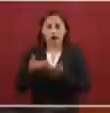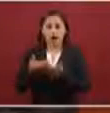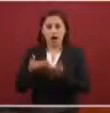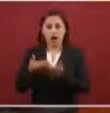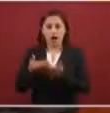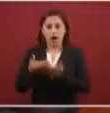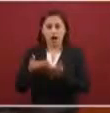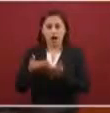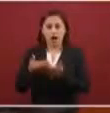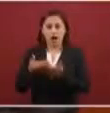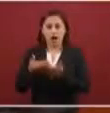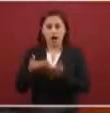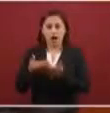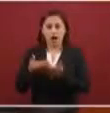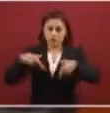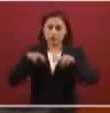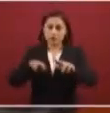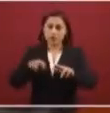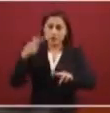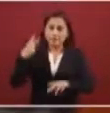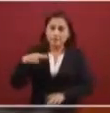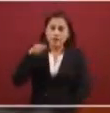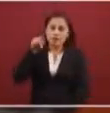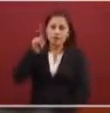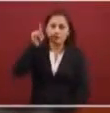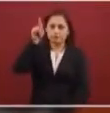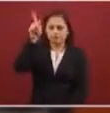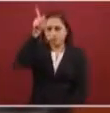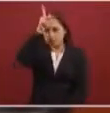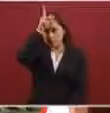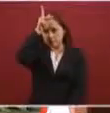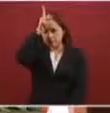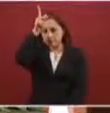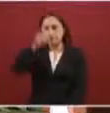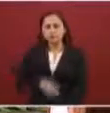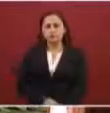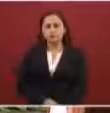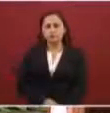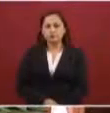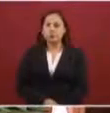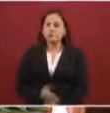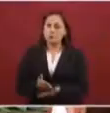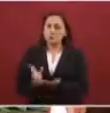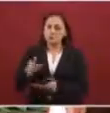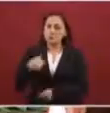Perú. Felicito a los entrenadores